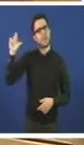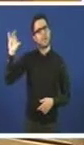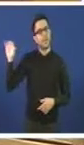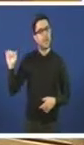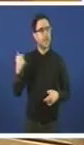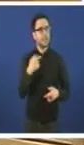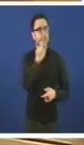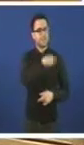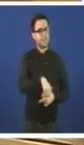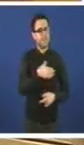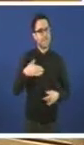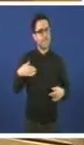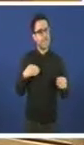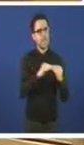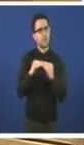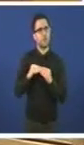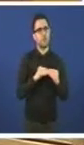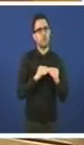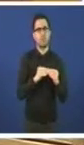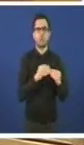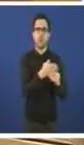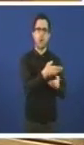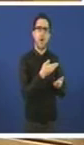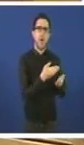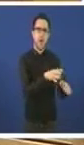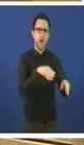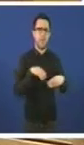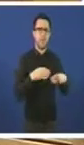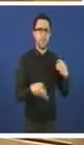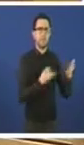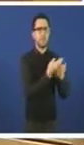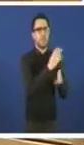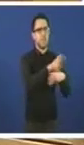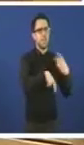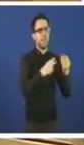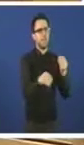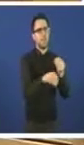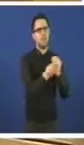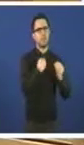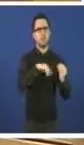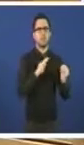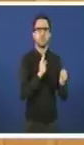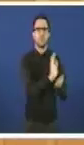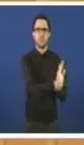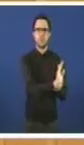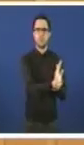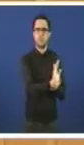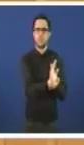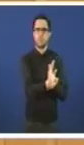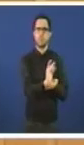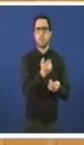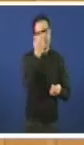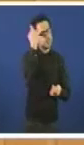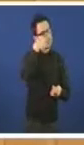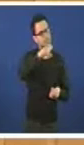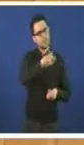abierta si quiere un consenso acepte la moción que nosotros alimenta que nosotros ya presentamos pero ya sabemos perfectamente señor lobeira